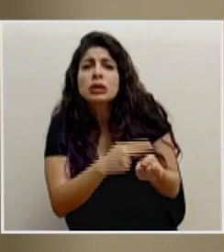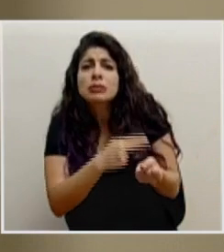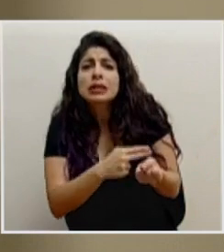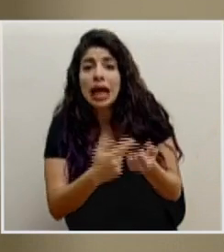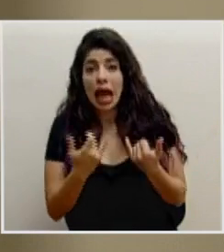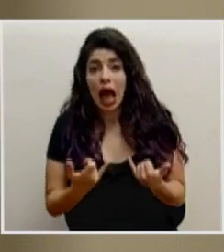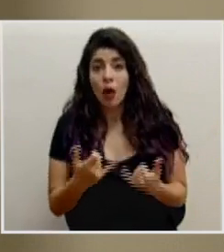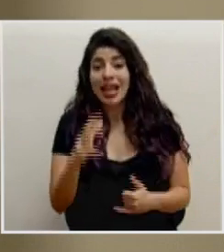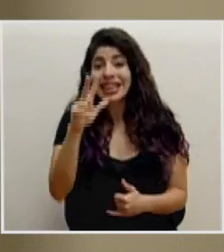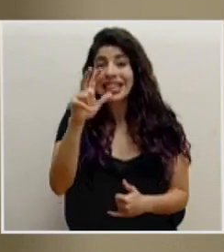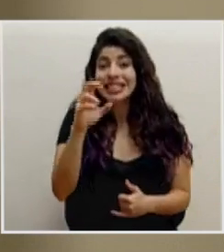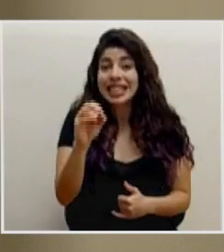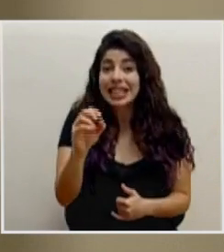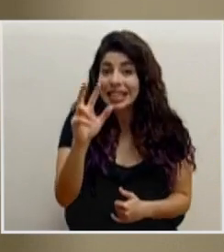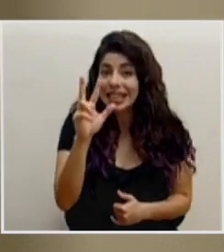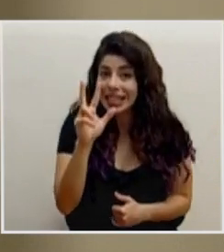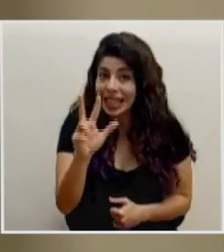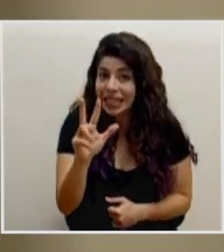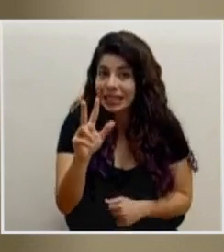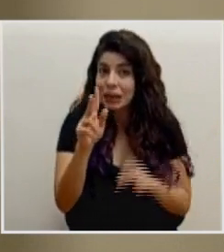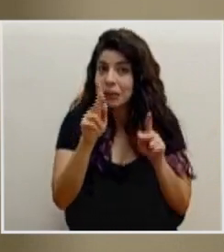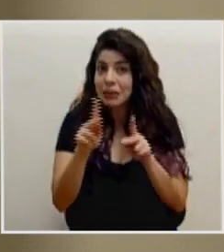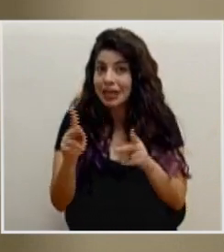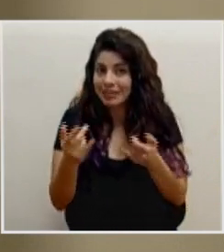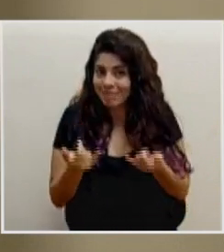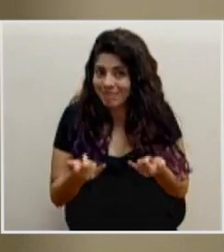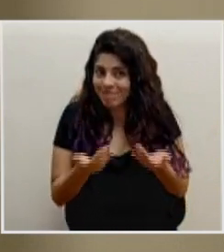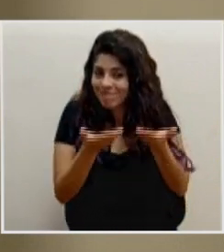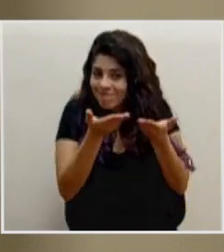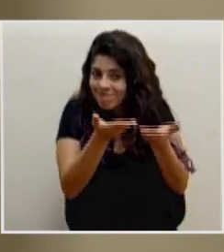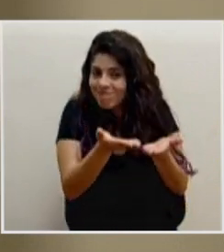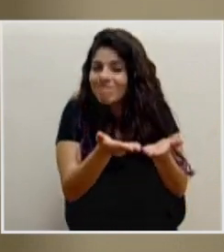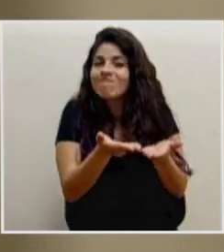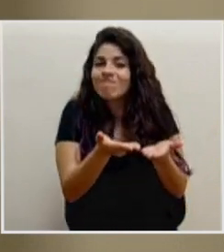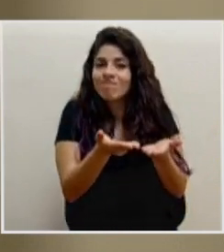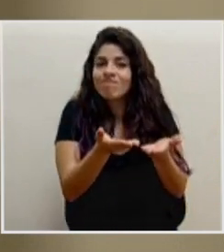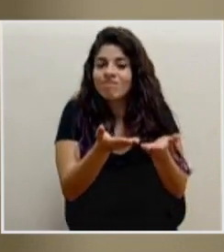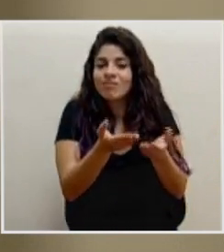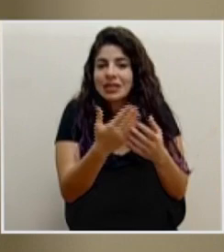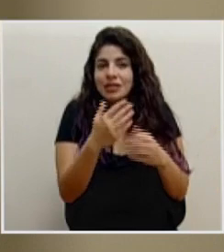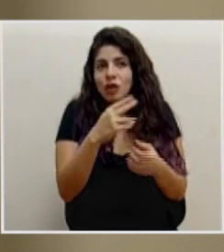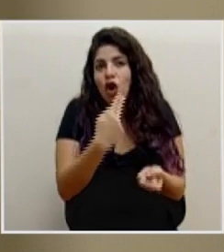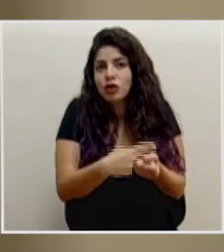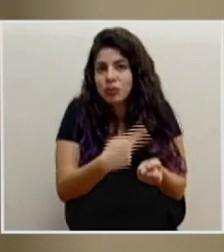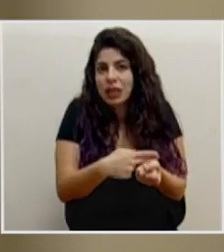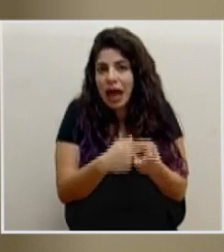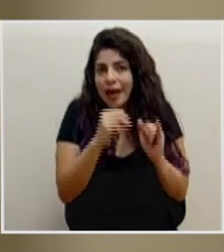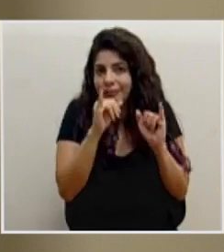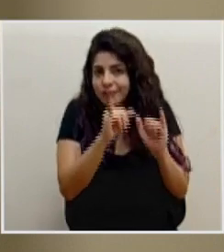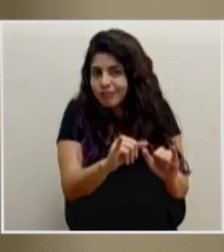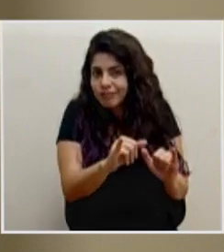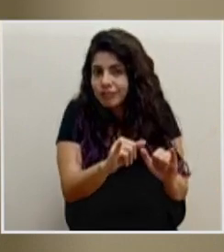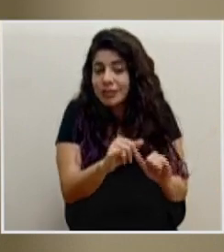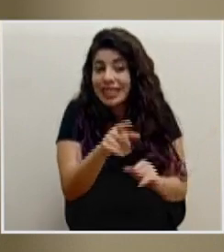tenemos 303 personas que están en un centro de salud